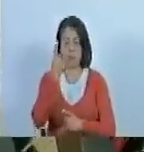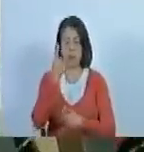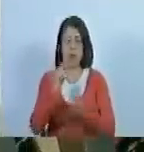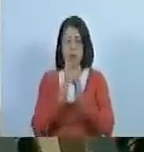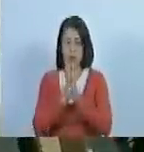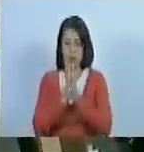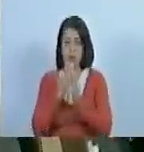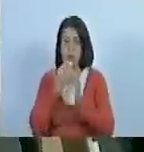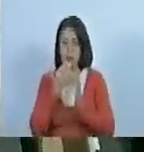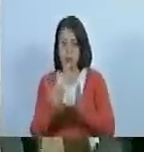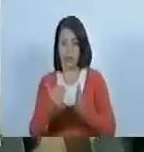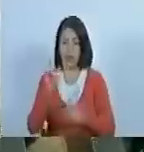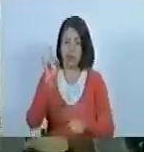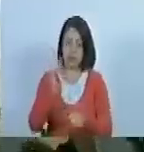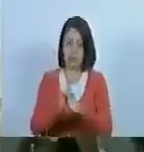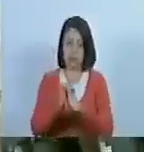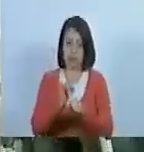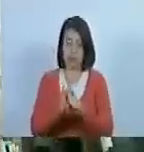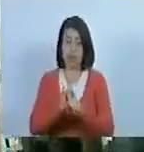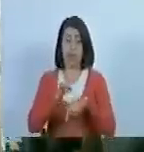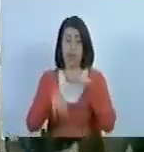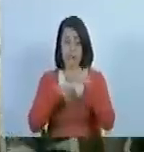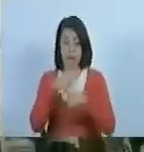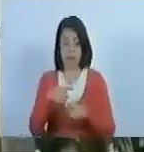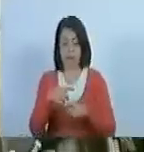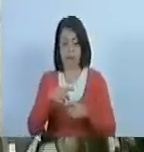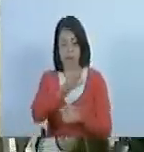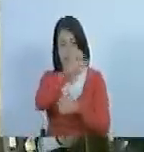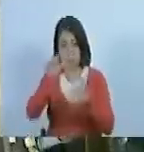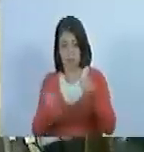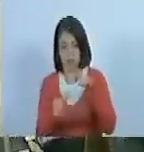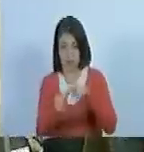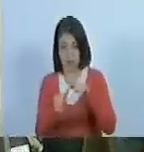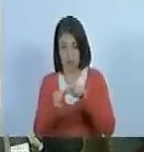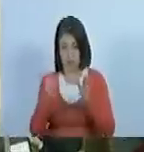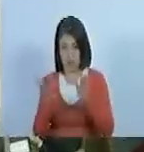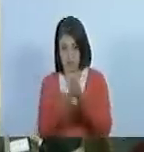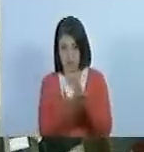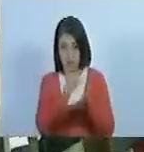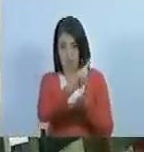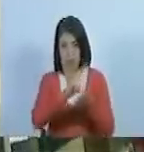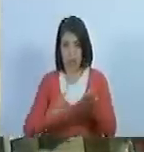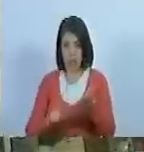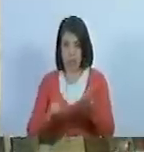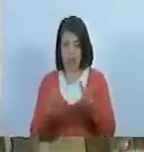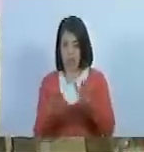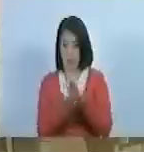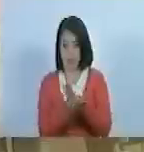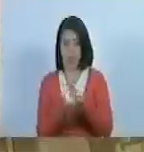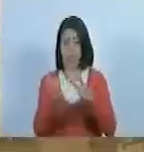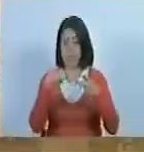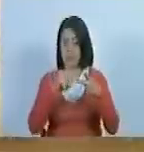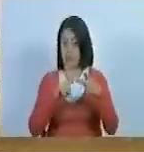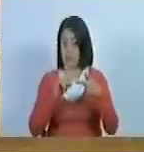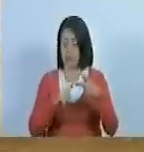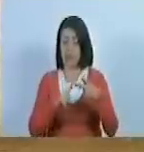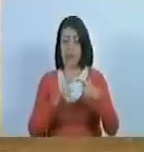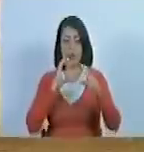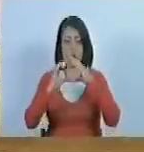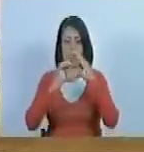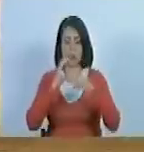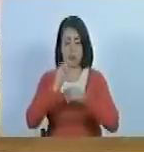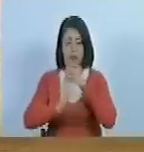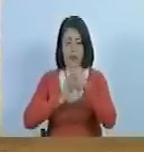principales solicitando permiso para ausentarse e incorporar a sus suplentes indicados en lista anexa. Segundo,